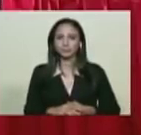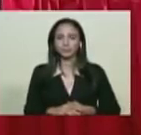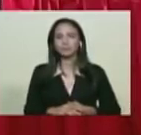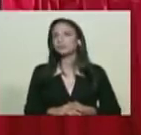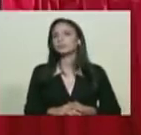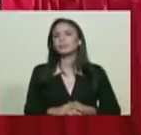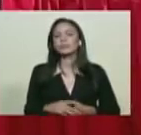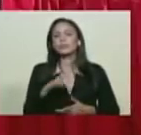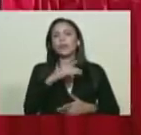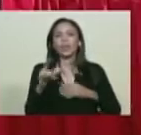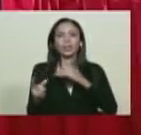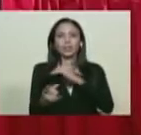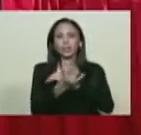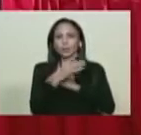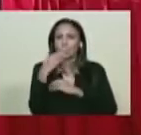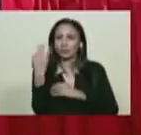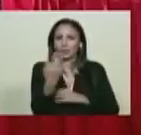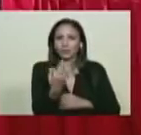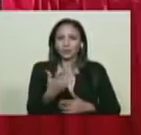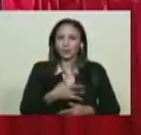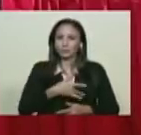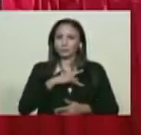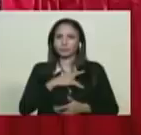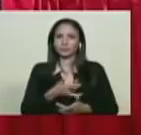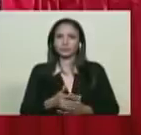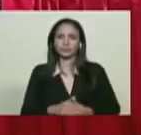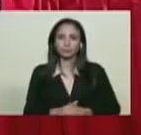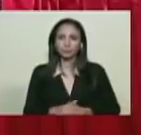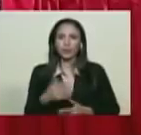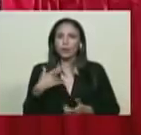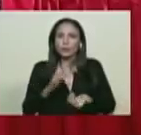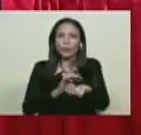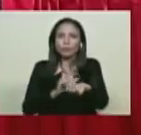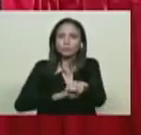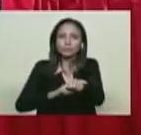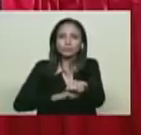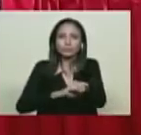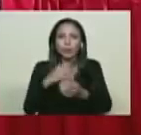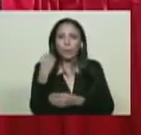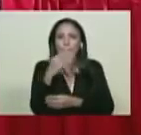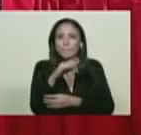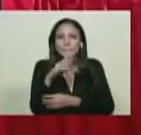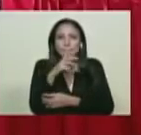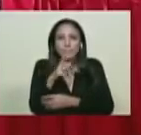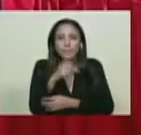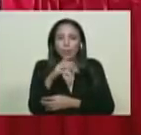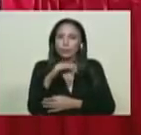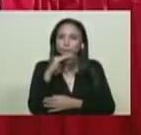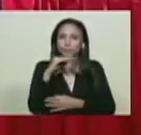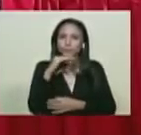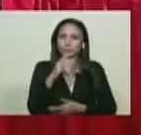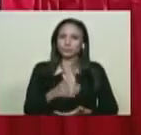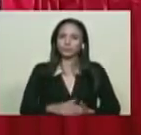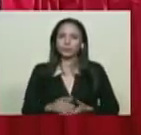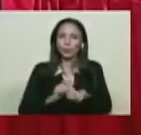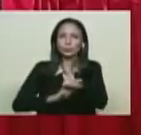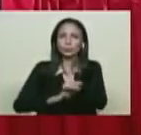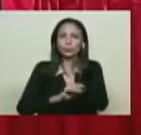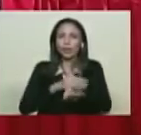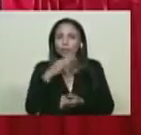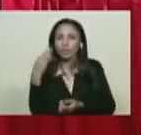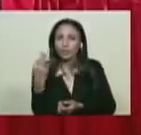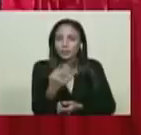Son unos traidores, de verdad. Me hierve la sangre cuando pienso. Son unos engañadores. Son unos